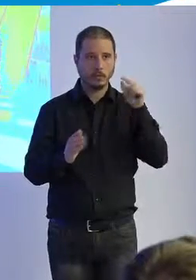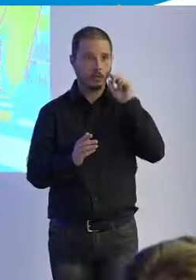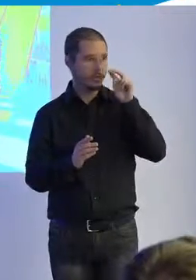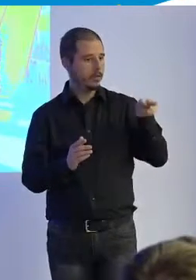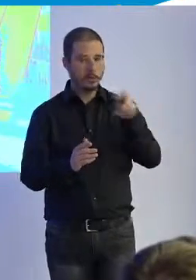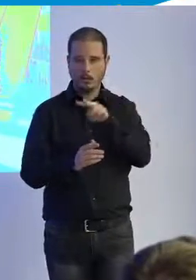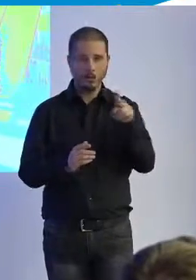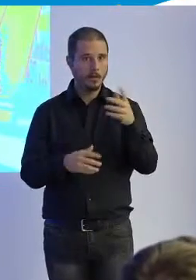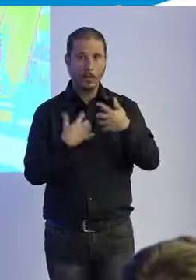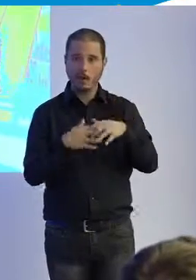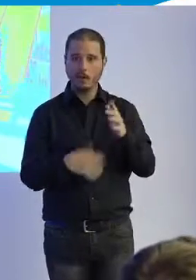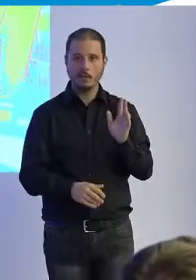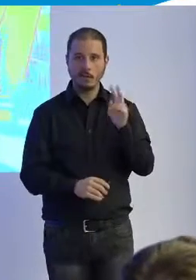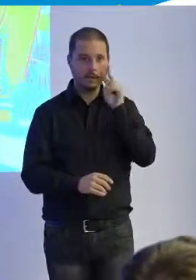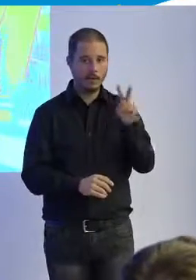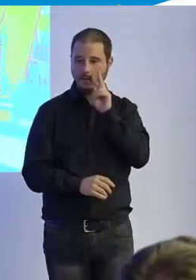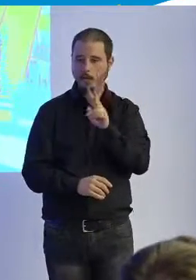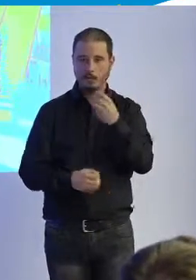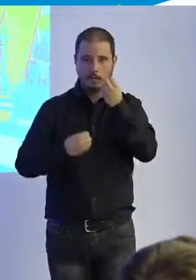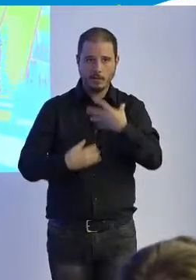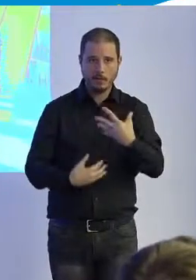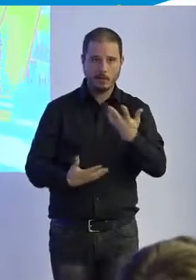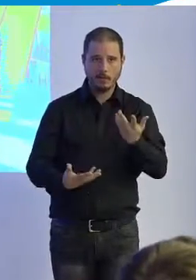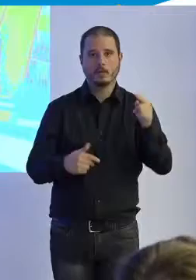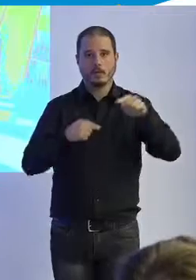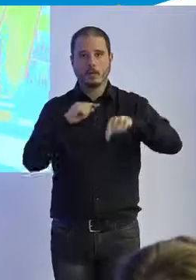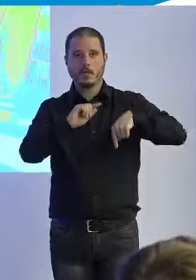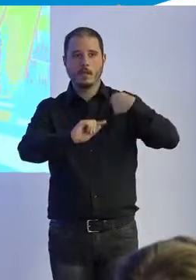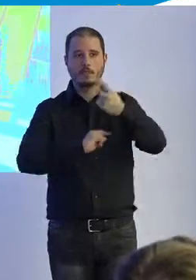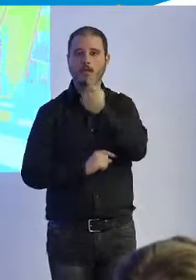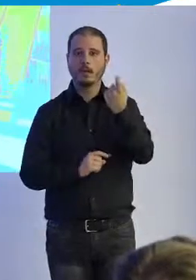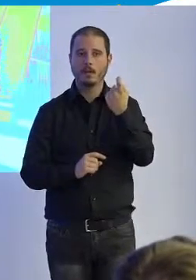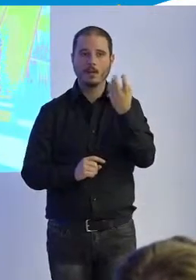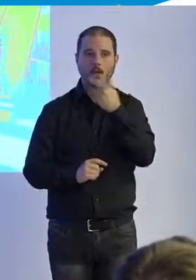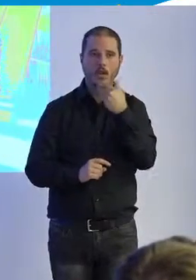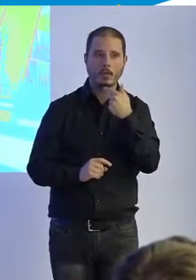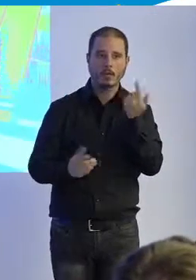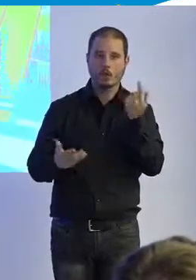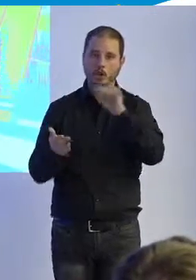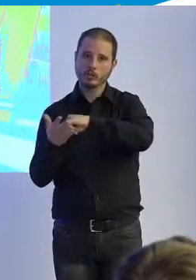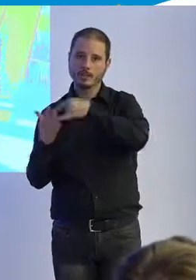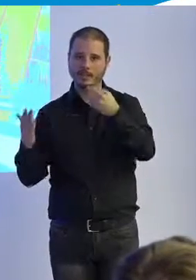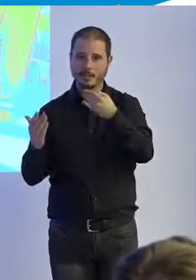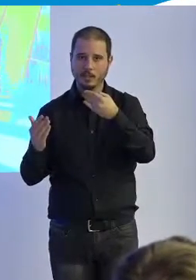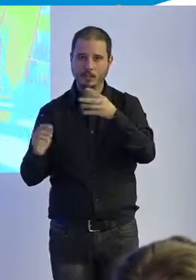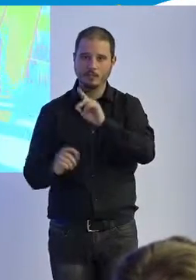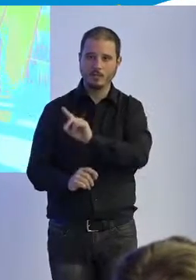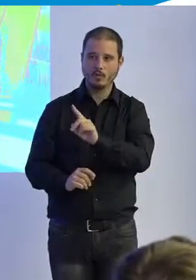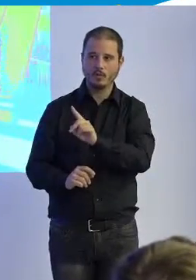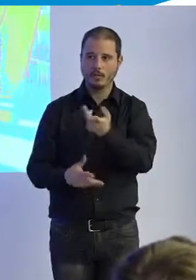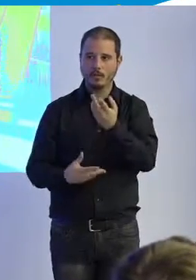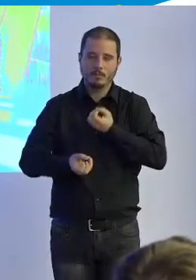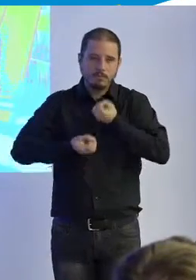aquí también, fue tal cual. O sea, luego tienes que tener otros conocimientos que ya no son técnicos, son narrativos, o son de hacer un buen producto, o